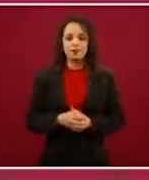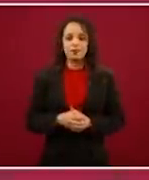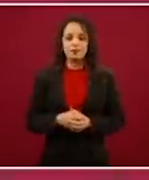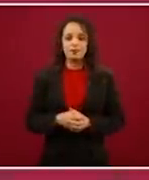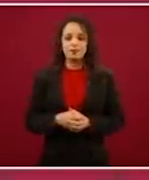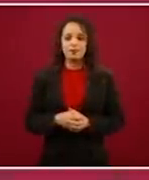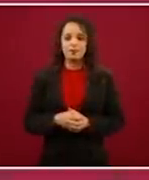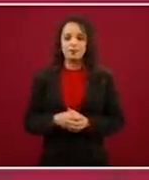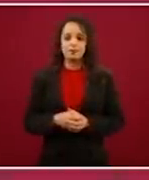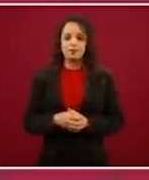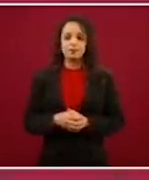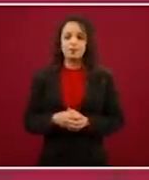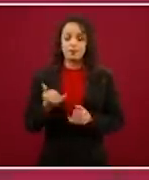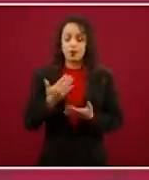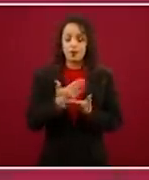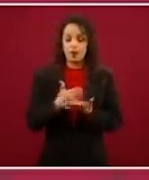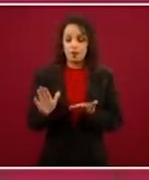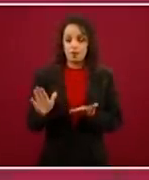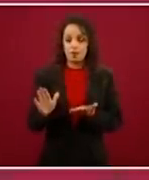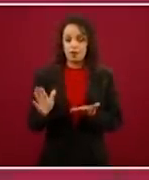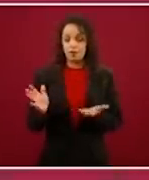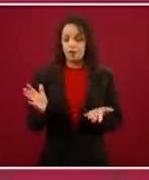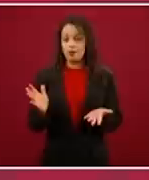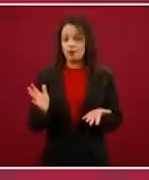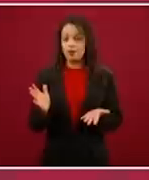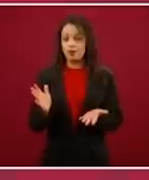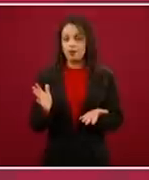no es lo mismo, porque hay como,